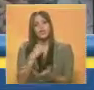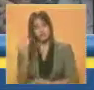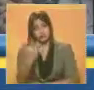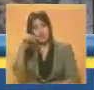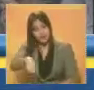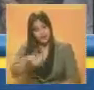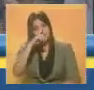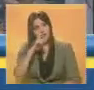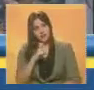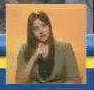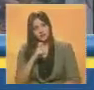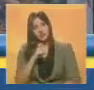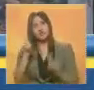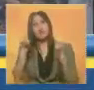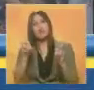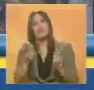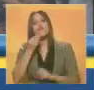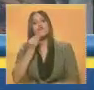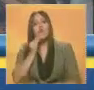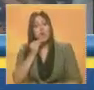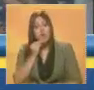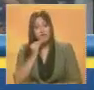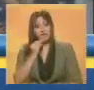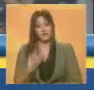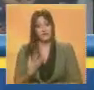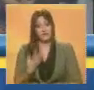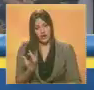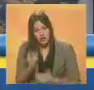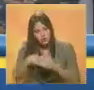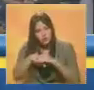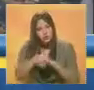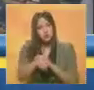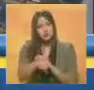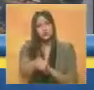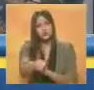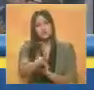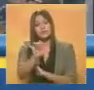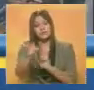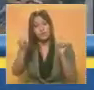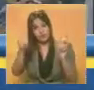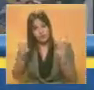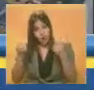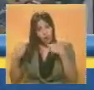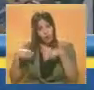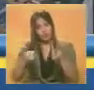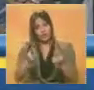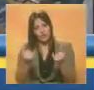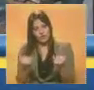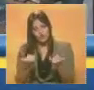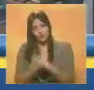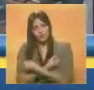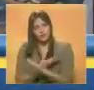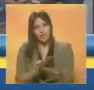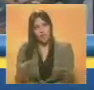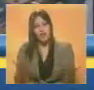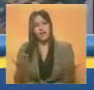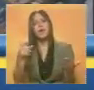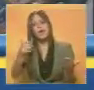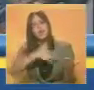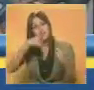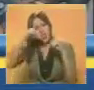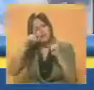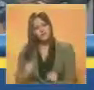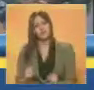año nuevos jóvenes ingresando a esas nuevas oportunidades que les estamos dando para que sean